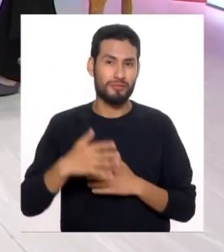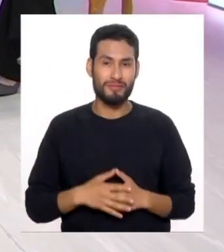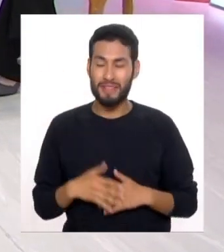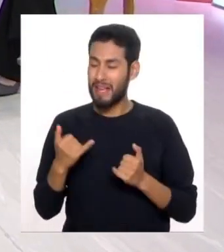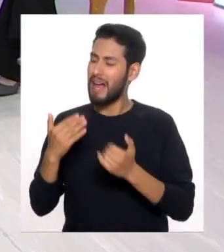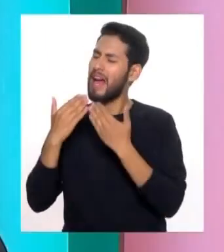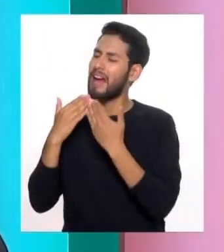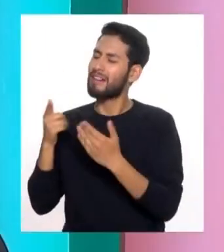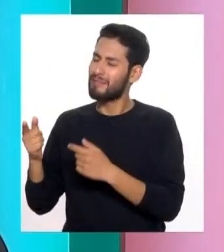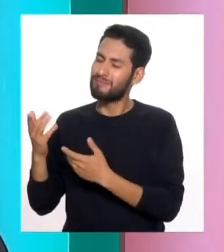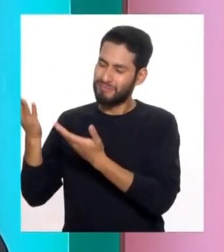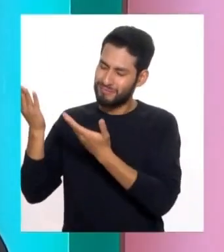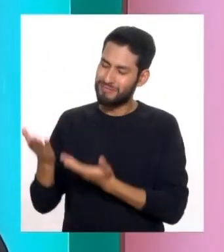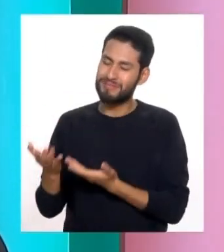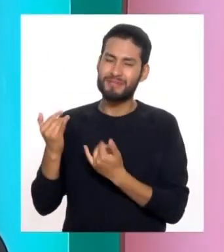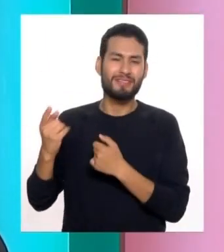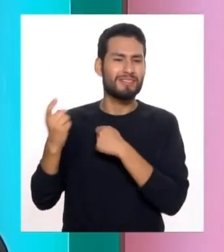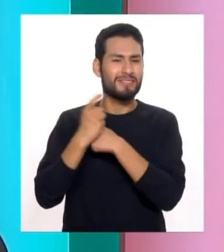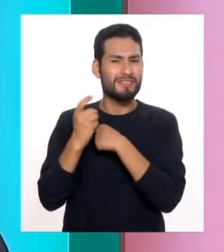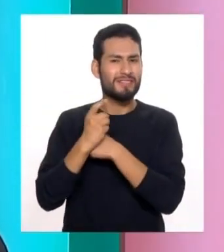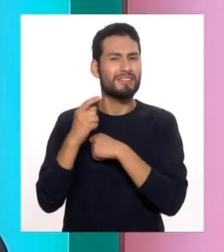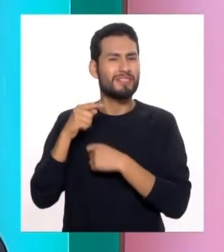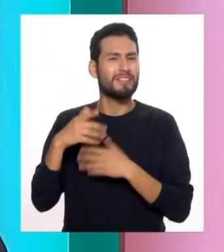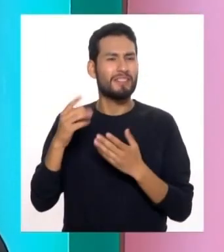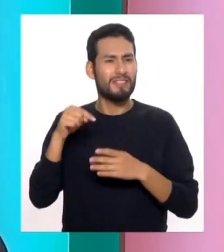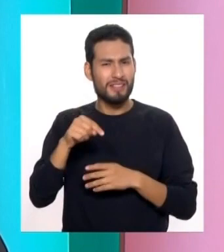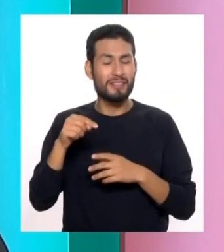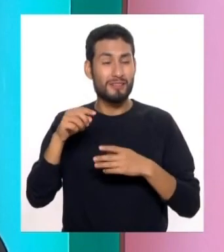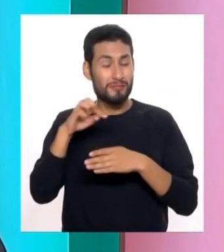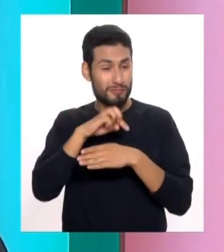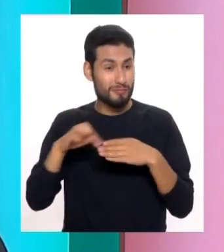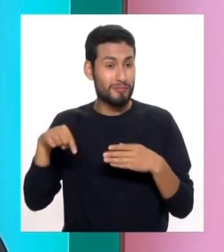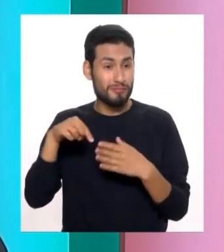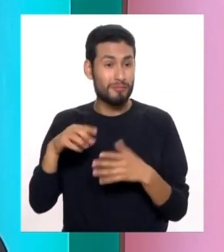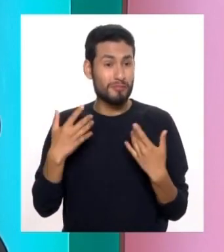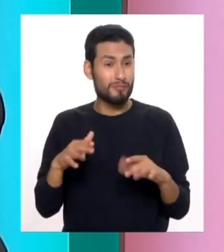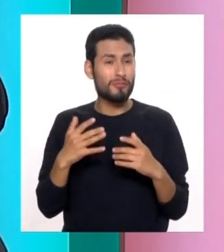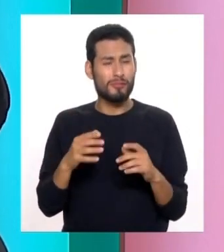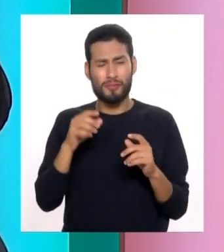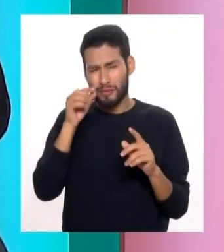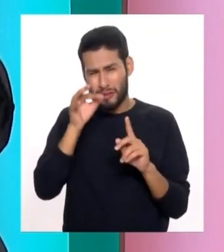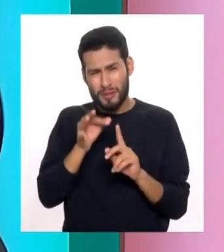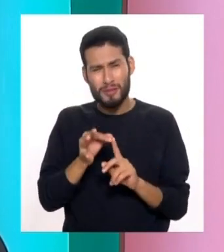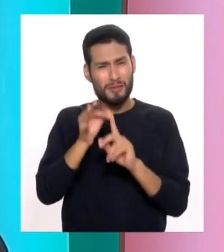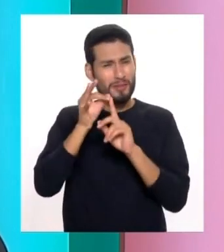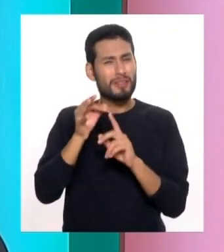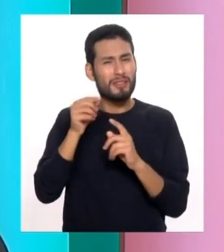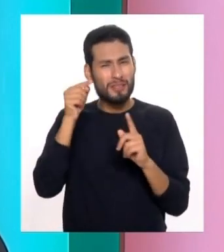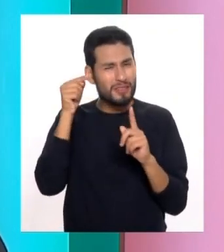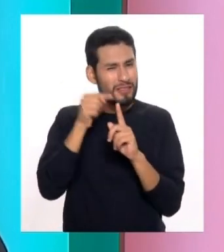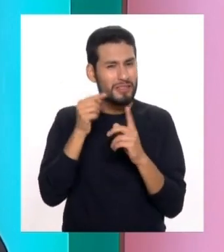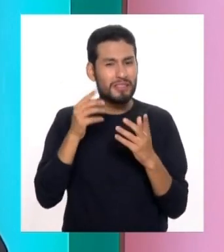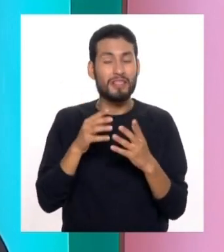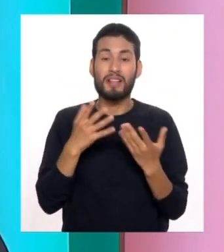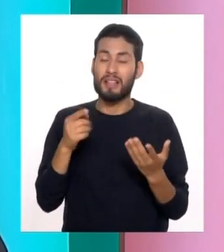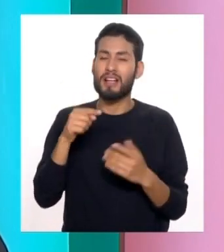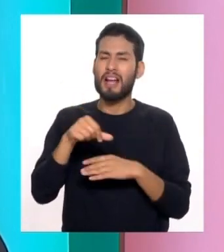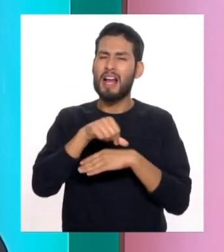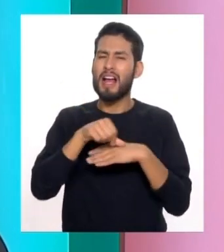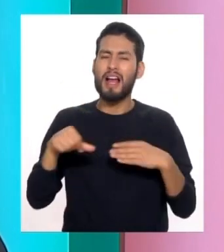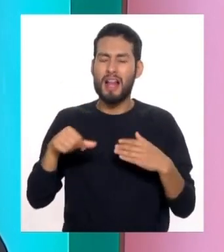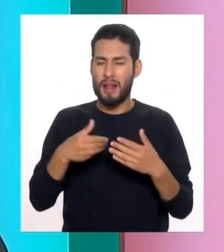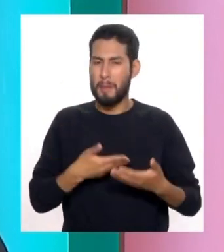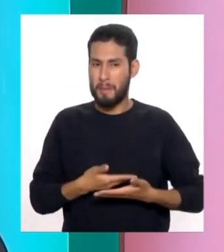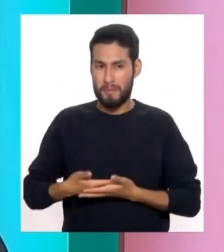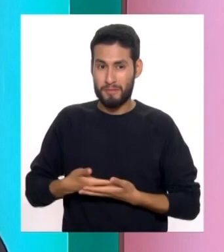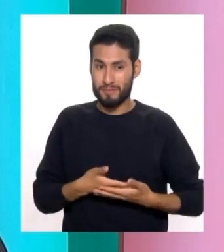por enseñarnos un poco acerca de esta disciplina, porque es una disciplina muy especial, muy técnica de lo que es la cirugía